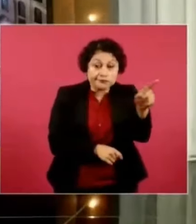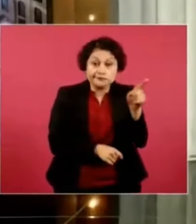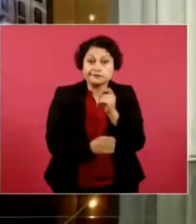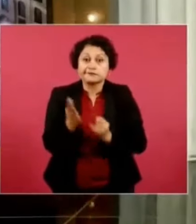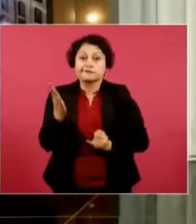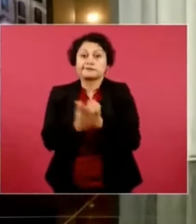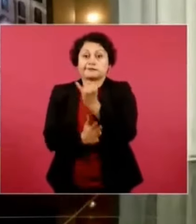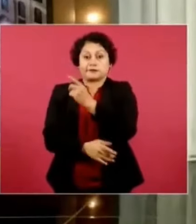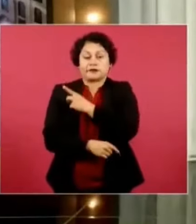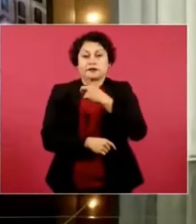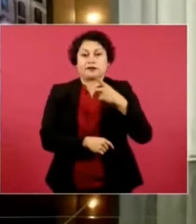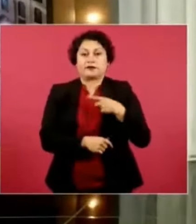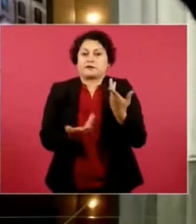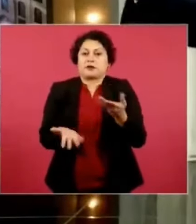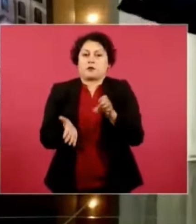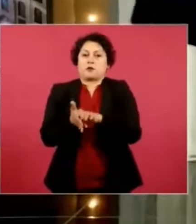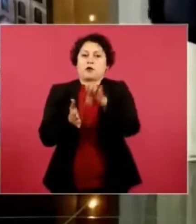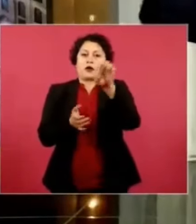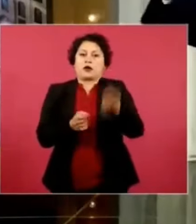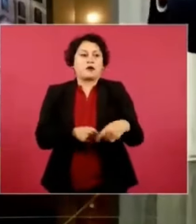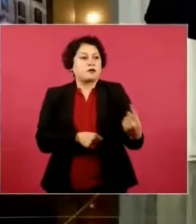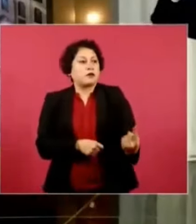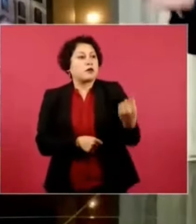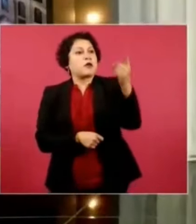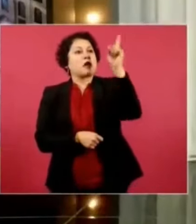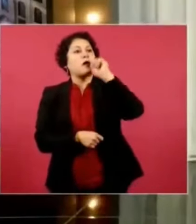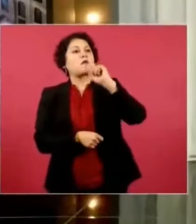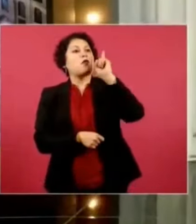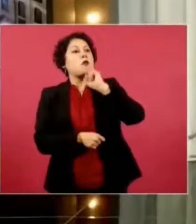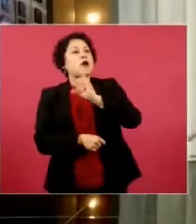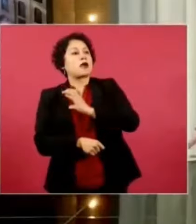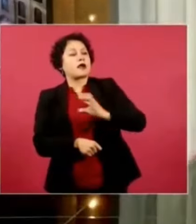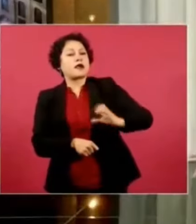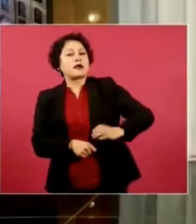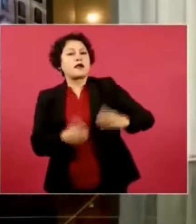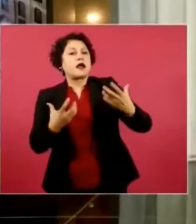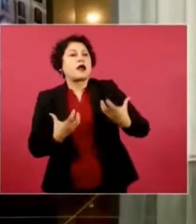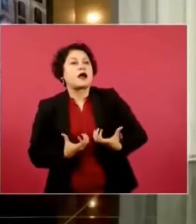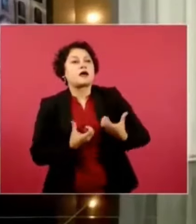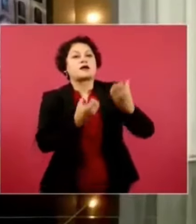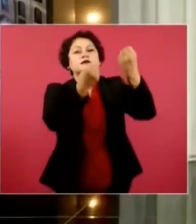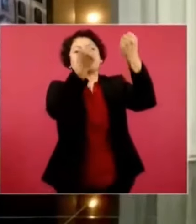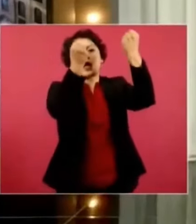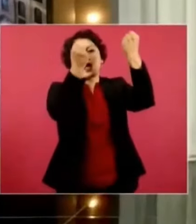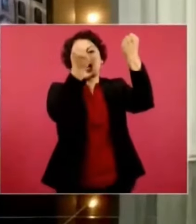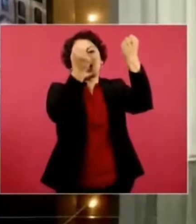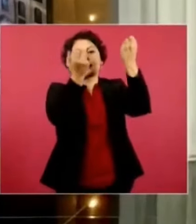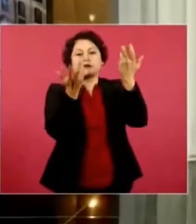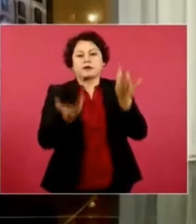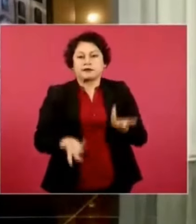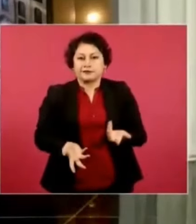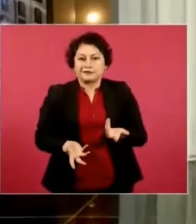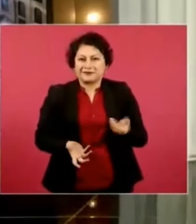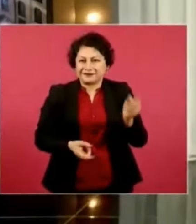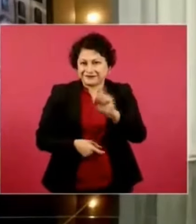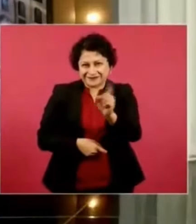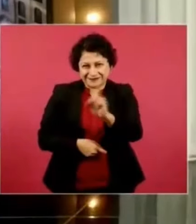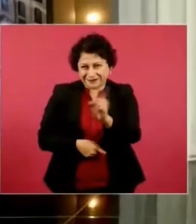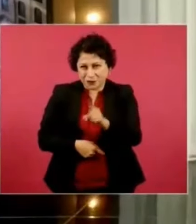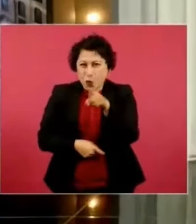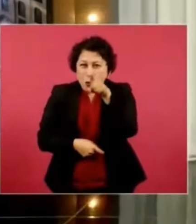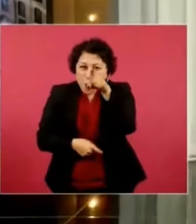candidata esperando que nos salve del infierno no no mis niños a esa candidata ussen